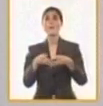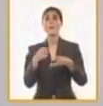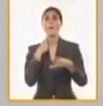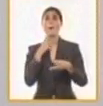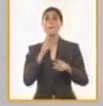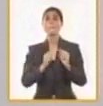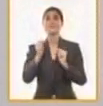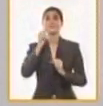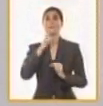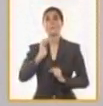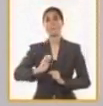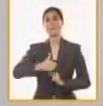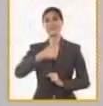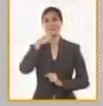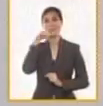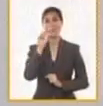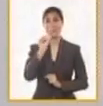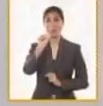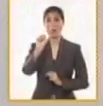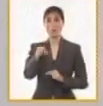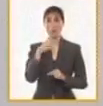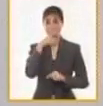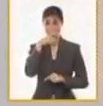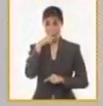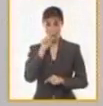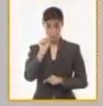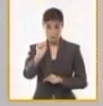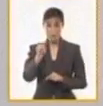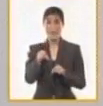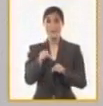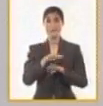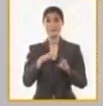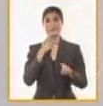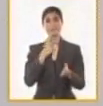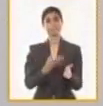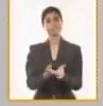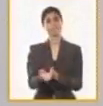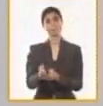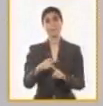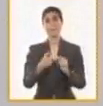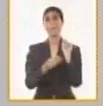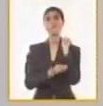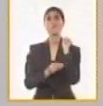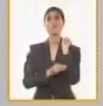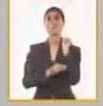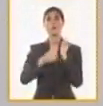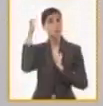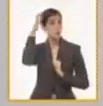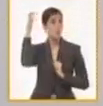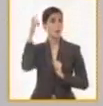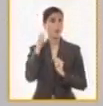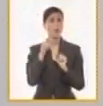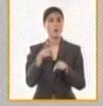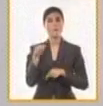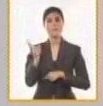Maduro, da una garantía de continuidad y fortalecimiento de la revolución bolivariana,